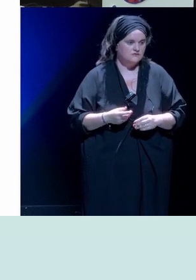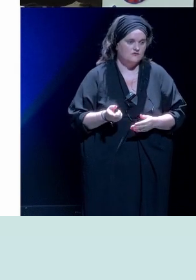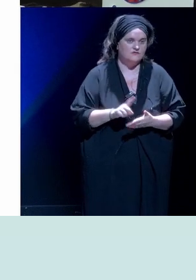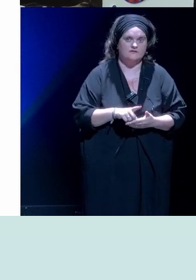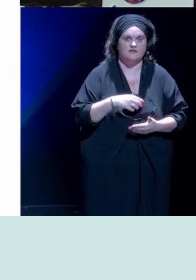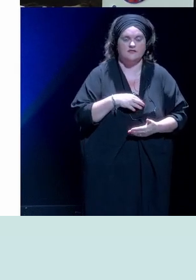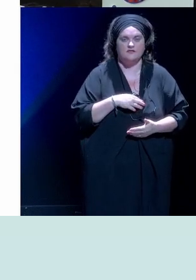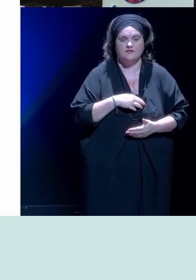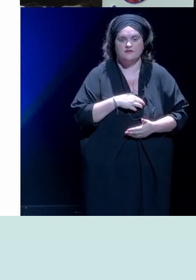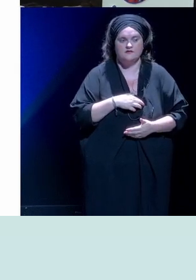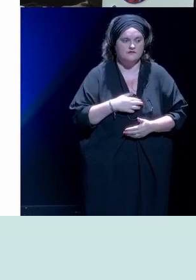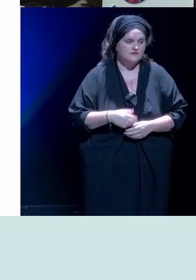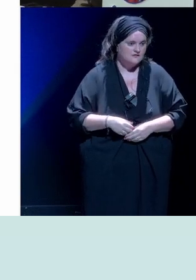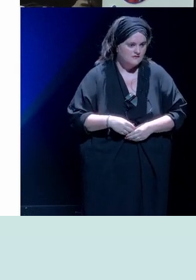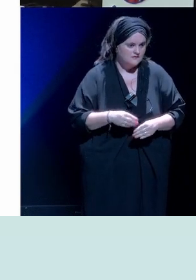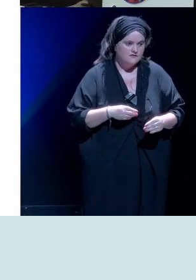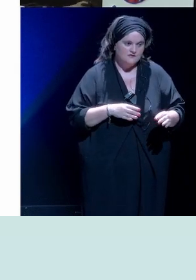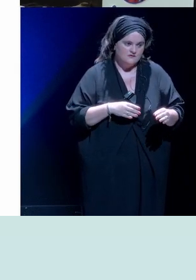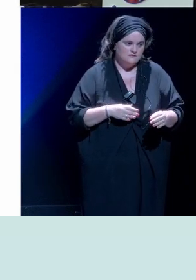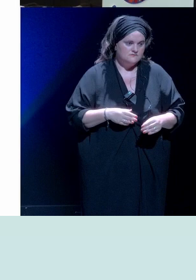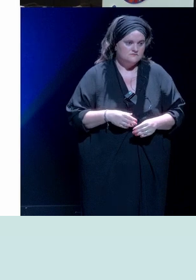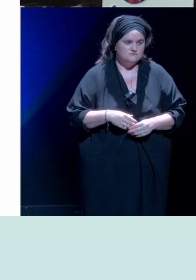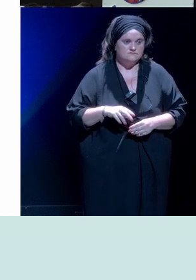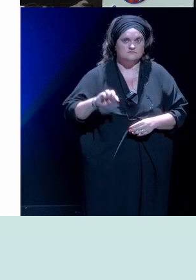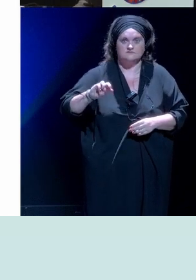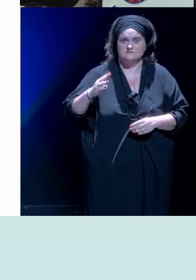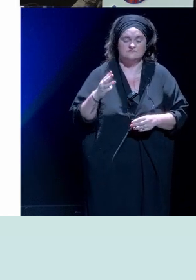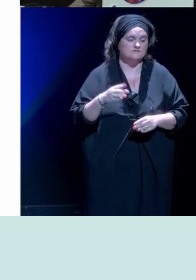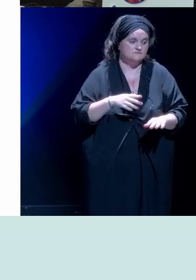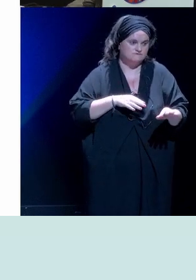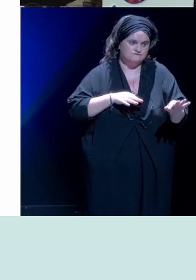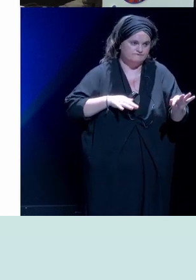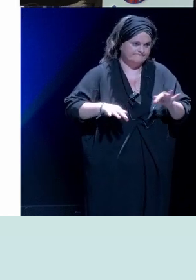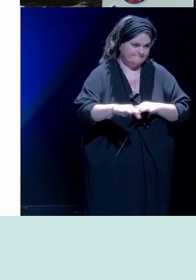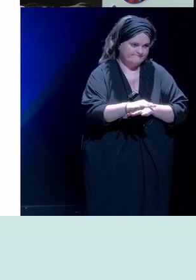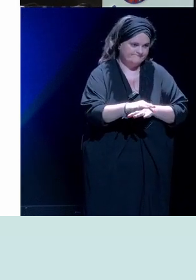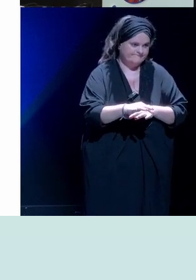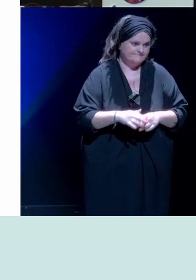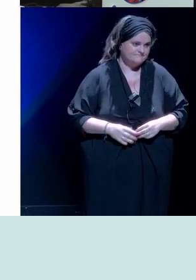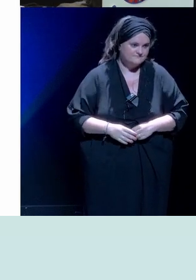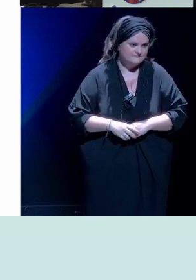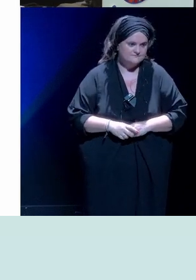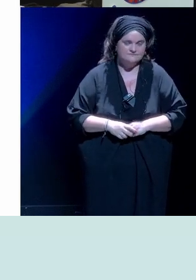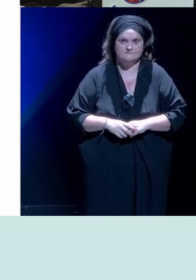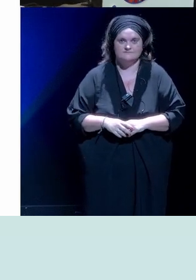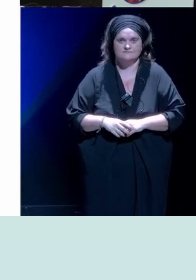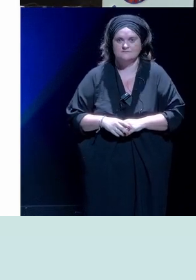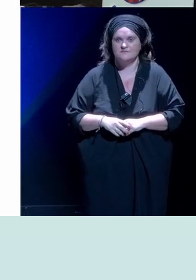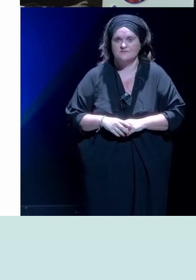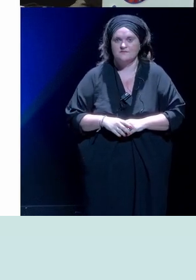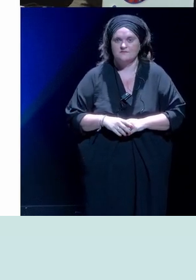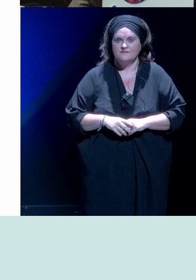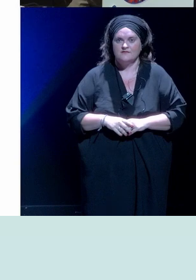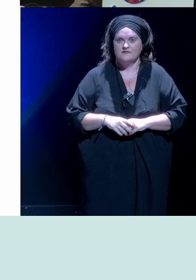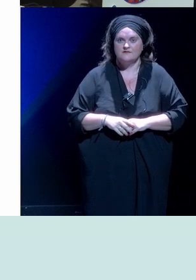la fase 2 dependencia, la fase 3 es una fase de ruptura. En la fase de fragilidad